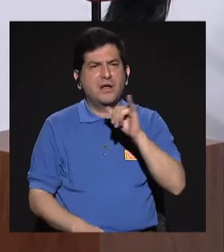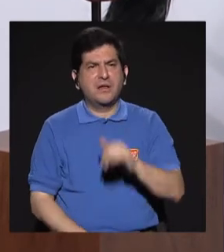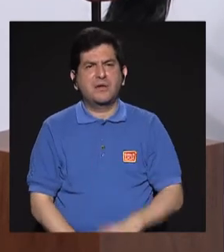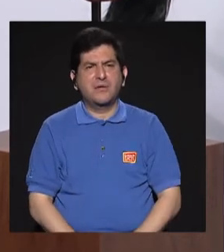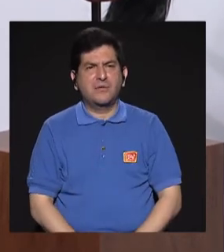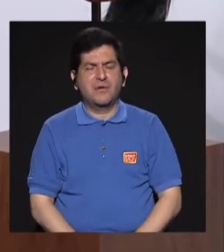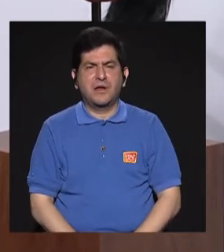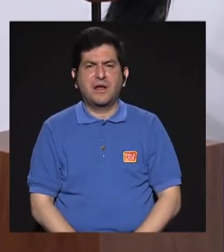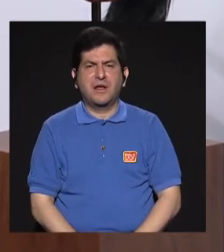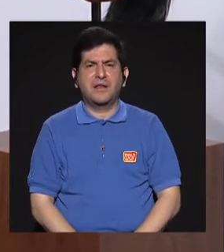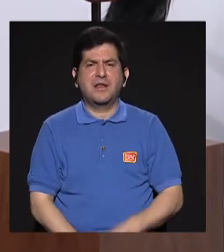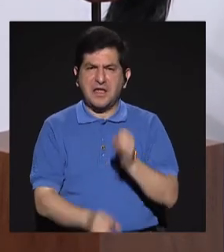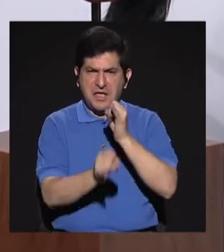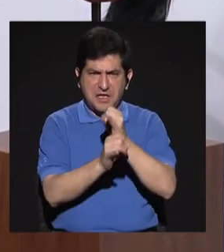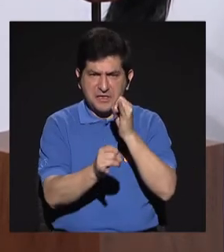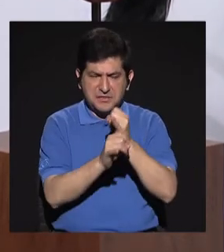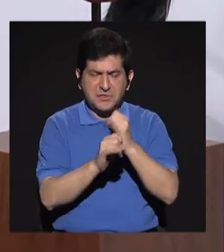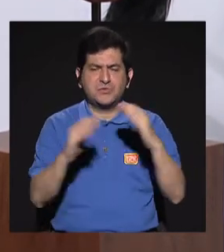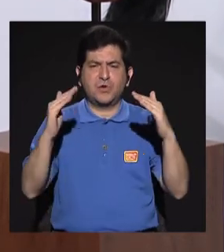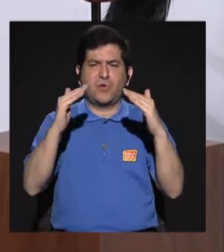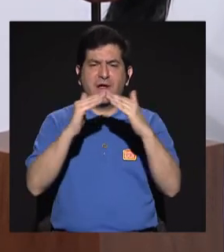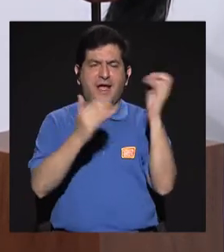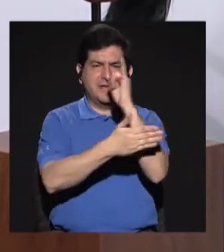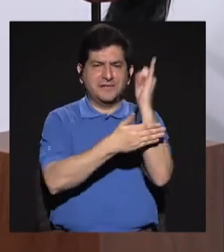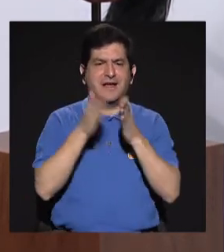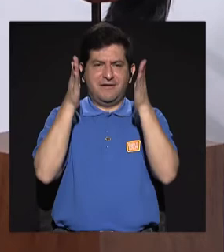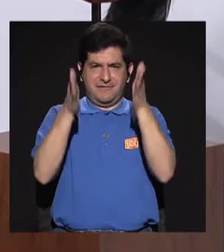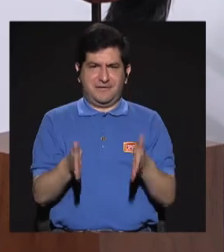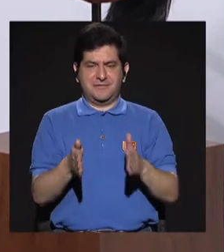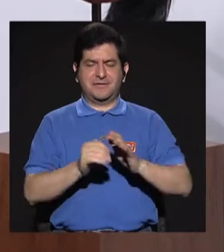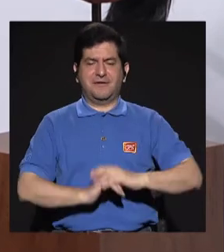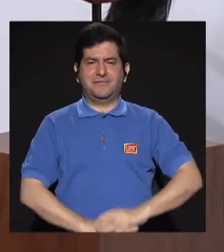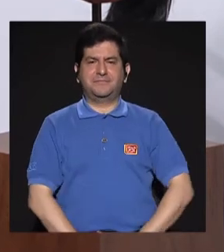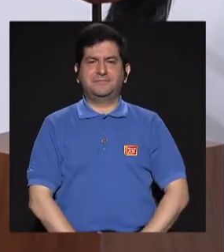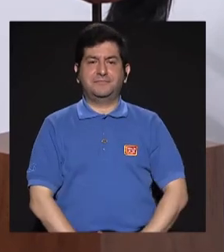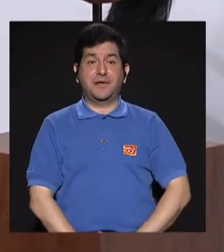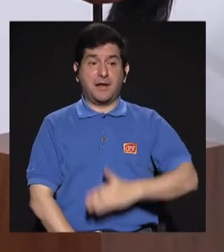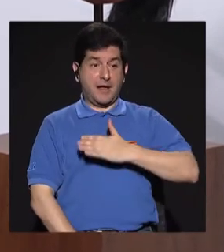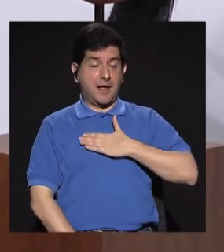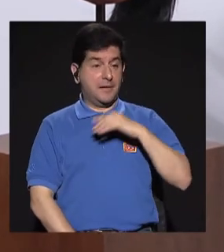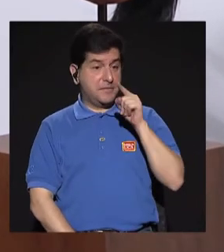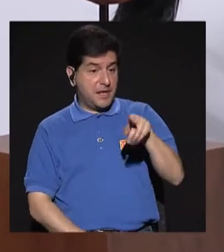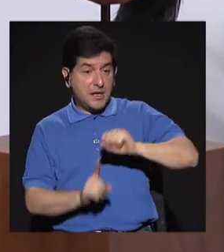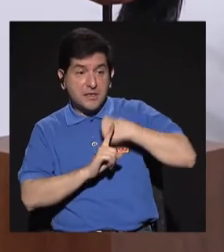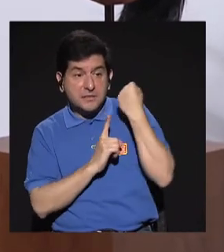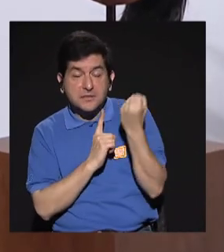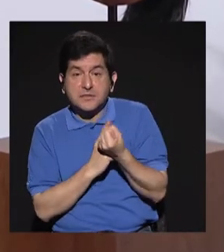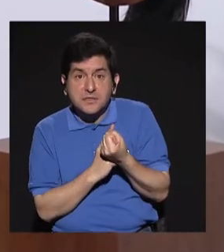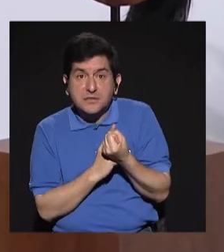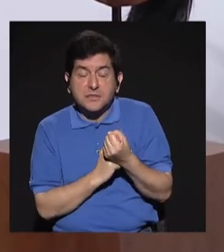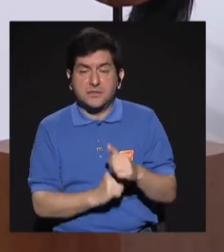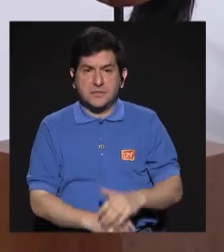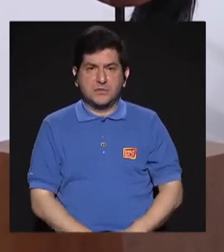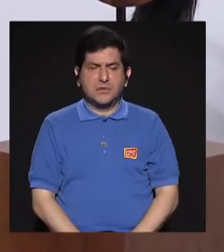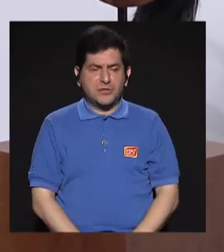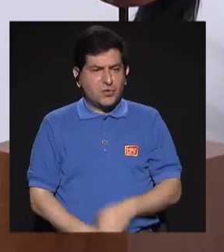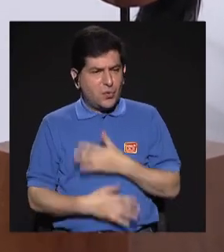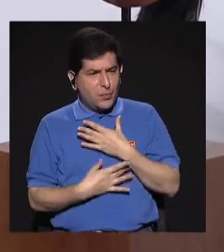en otra institución con la casa del artista y eso me generó mucha mucha